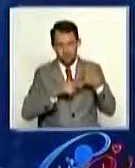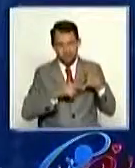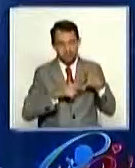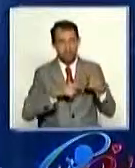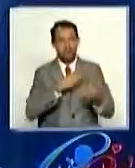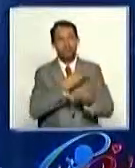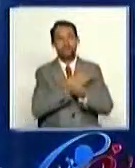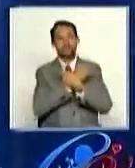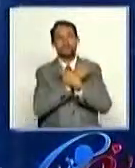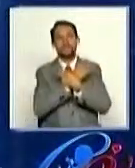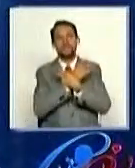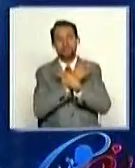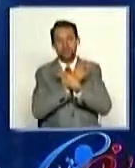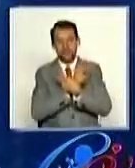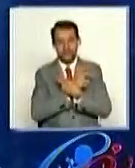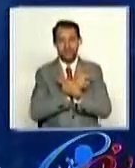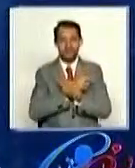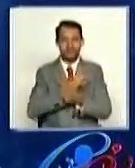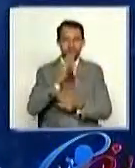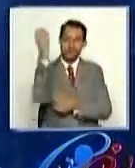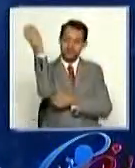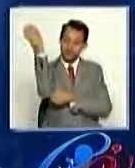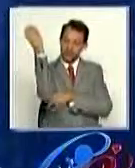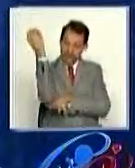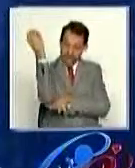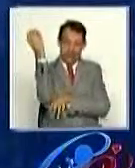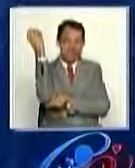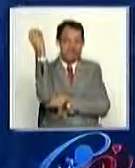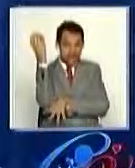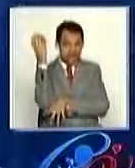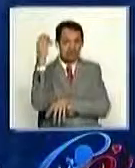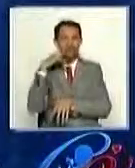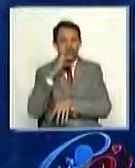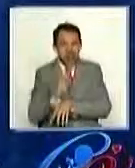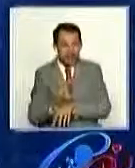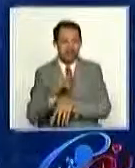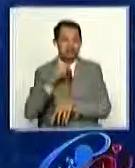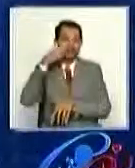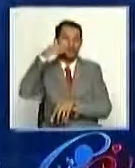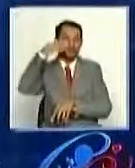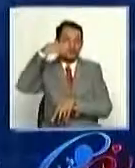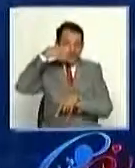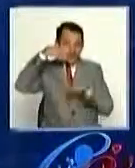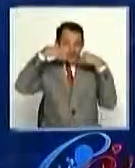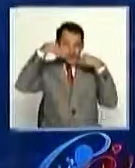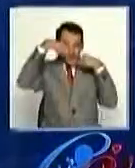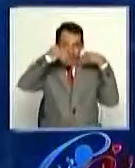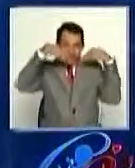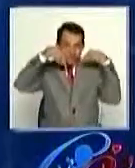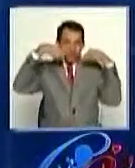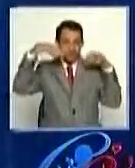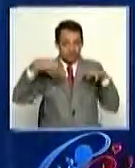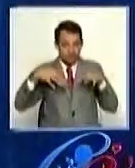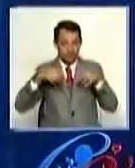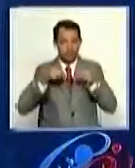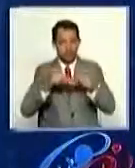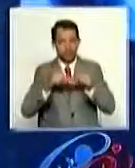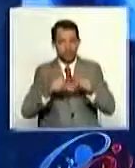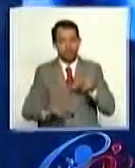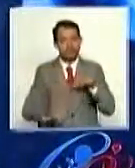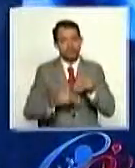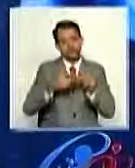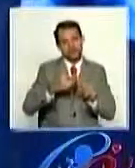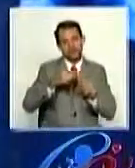óseas, las raíces de los dientes, los tratamientos realizados en odontología y especialmente